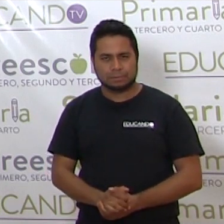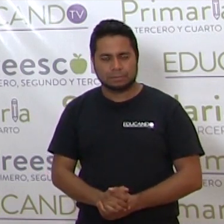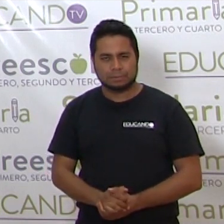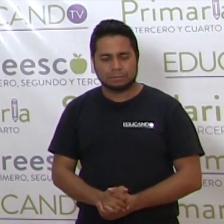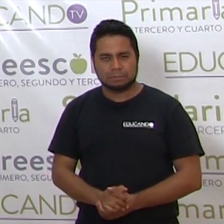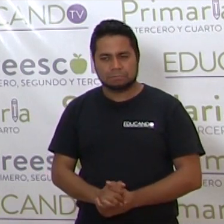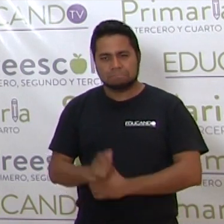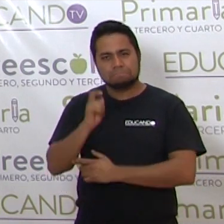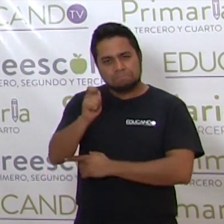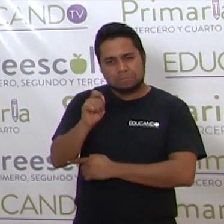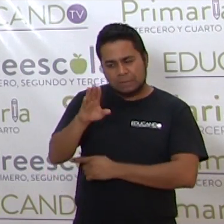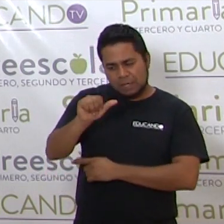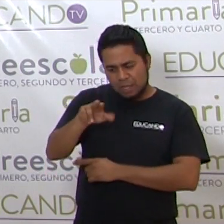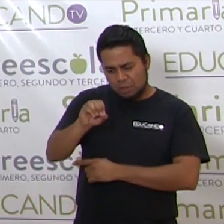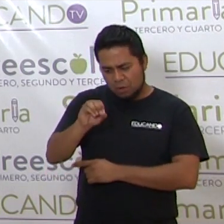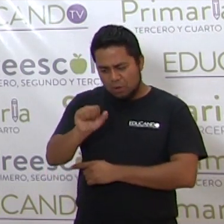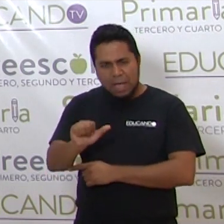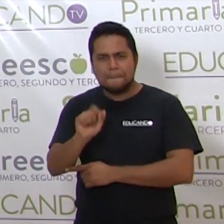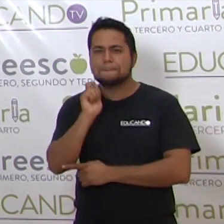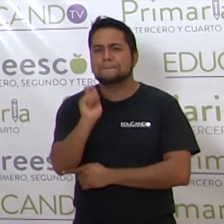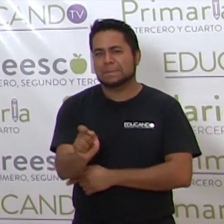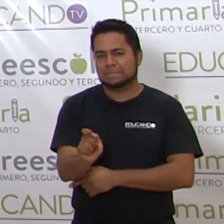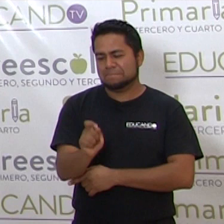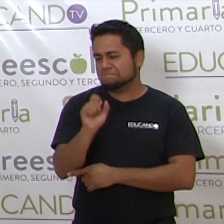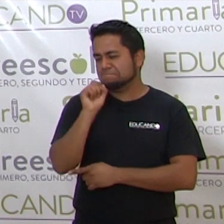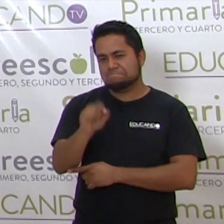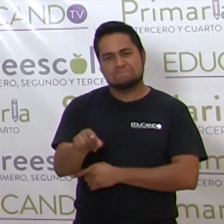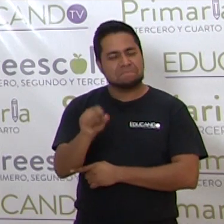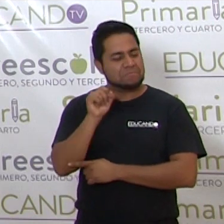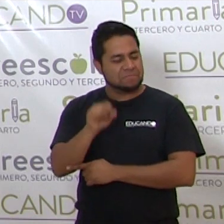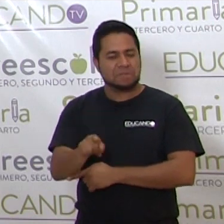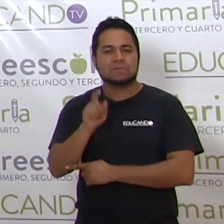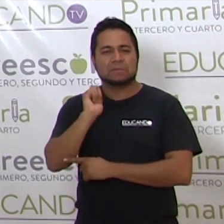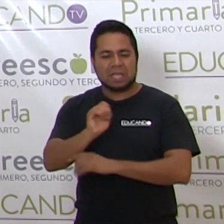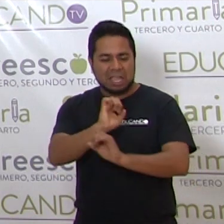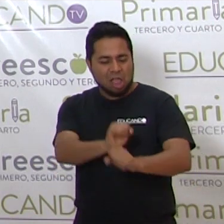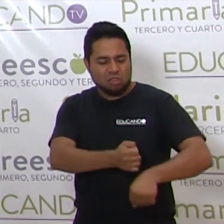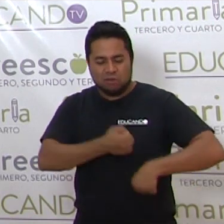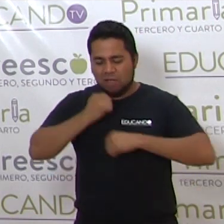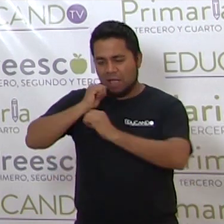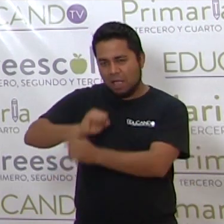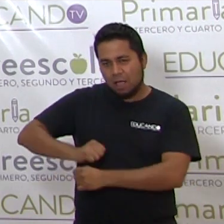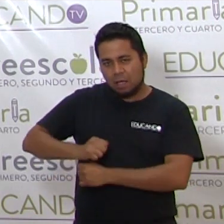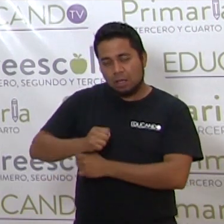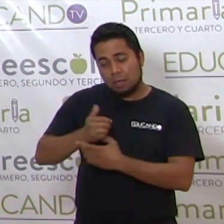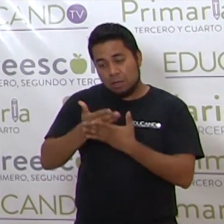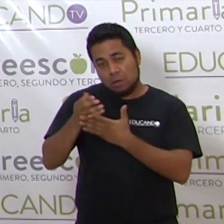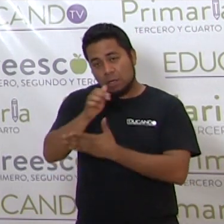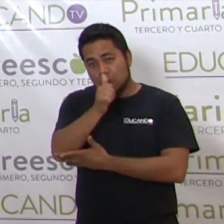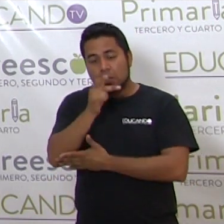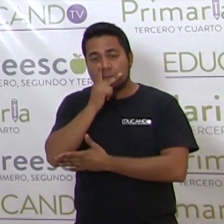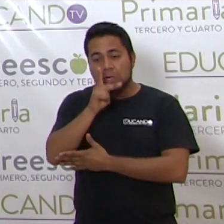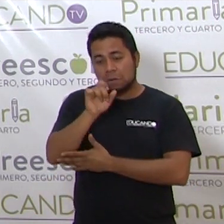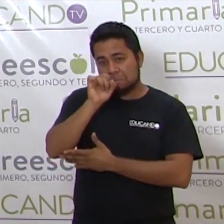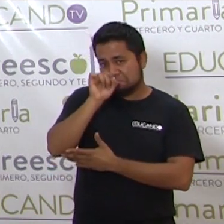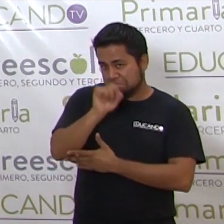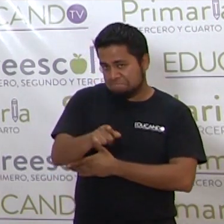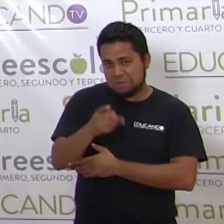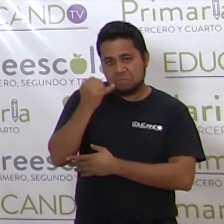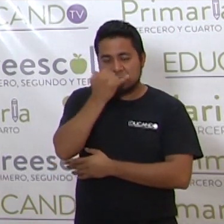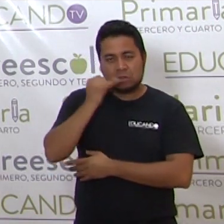pues significa canoa es es el mismo significado ahora traje otra palabra en quechua